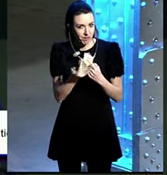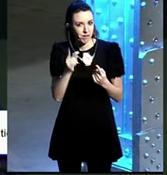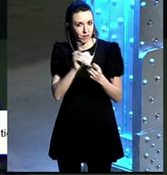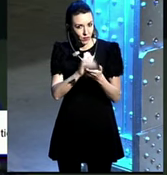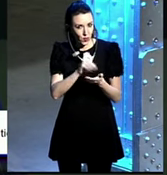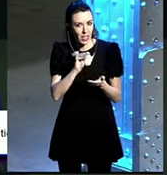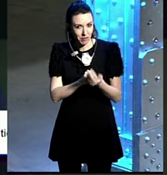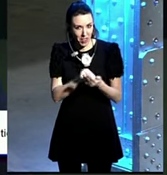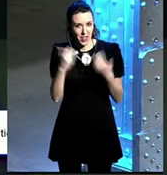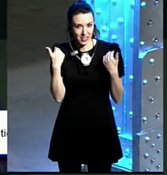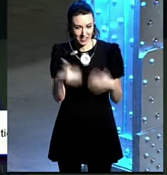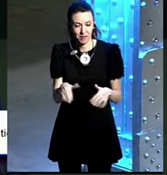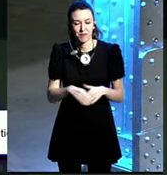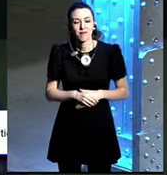ocasiones.